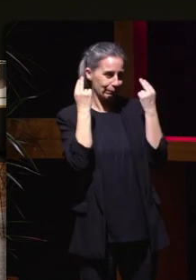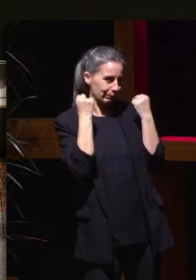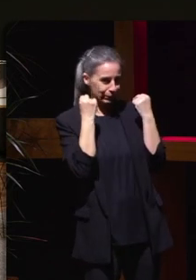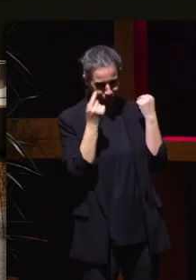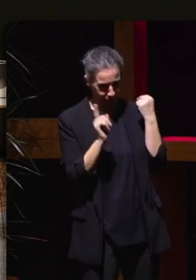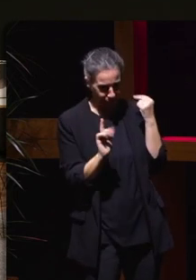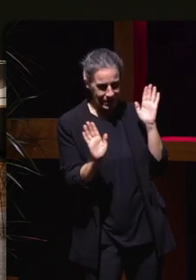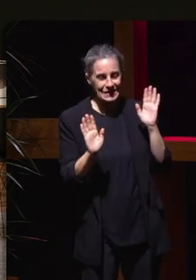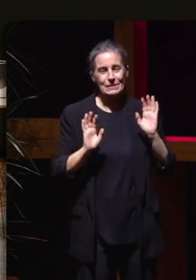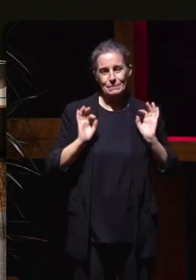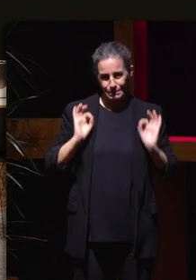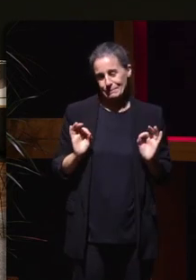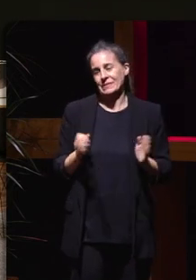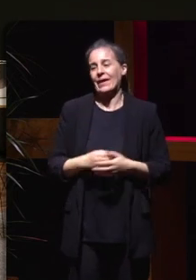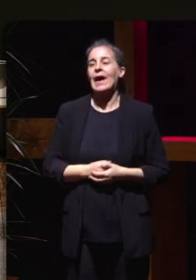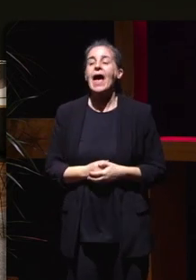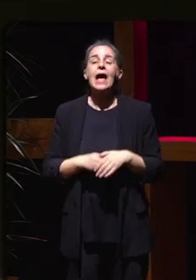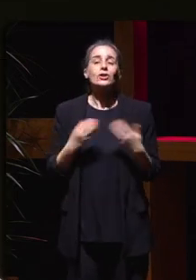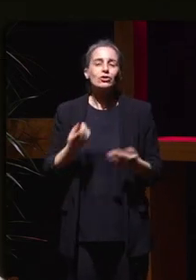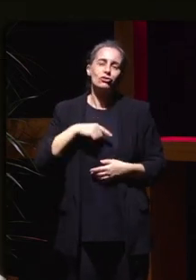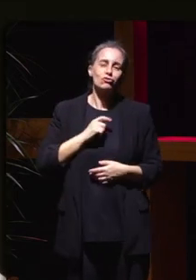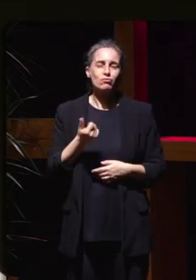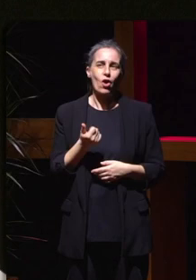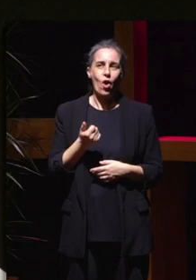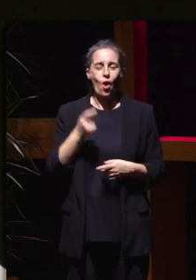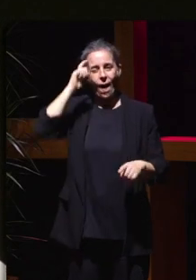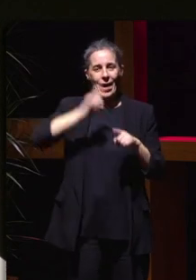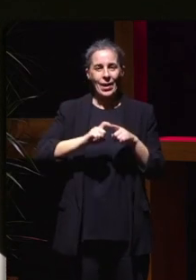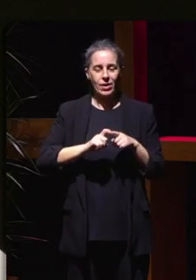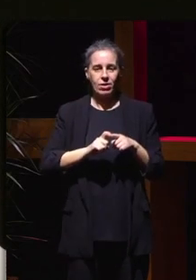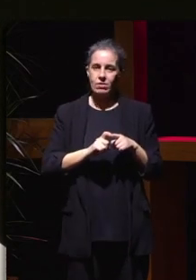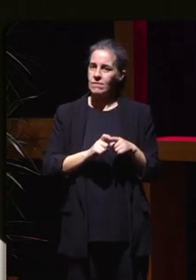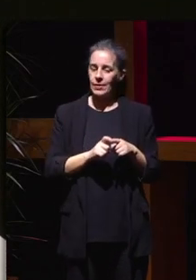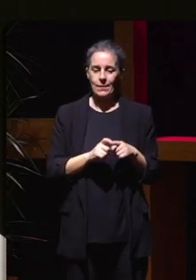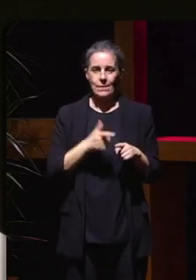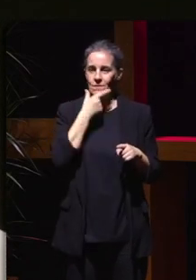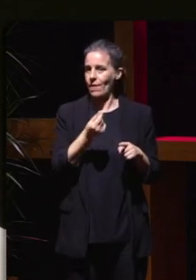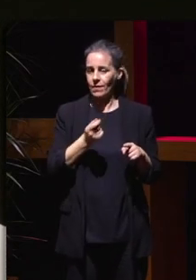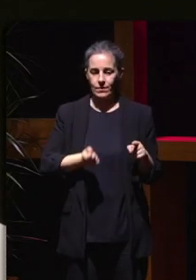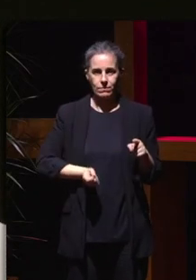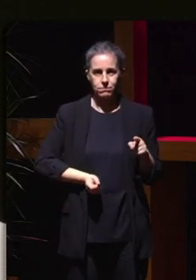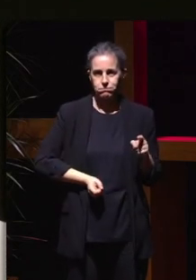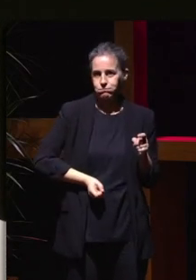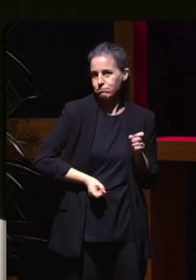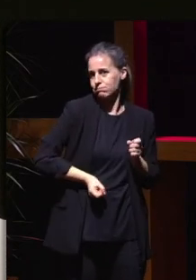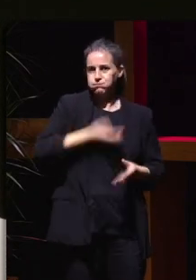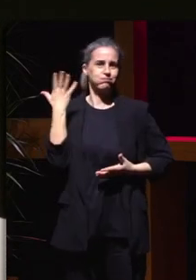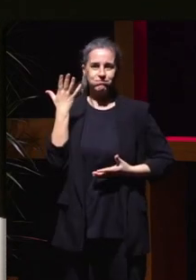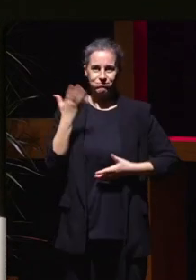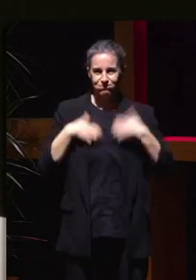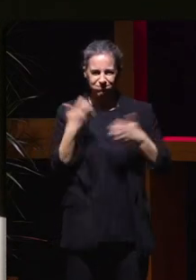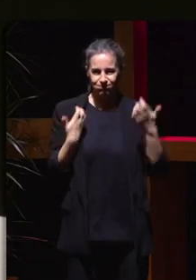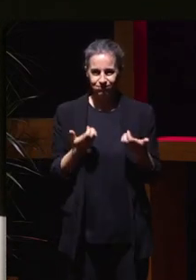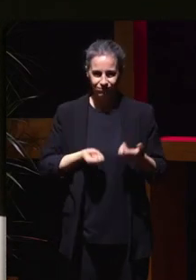tendemos a ser así un poco atera Mecha un poco corta y aprender fácil entonces